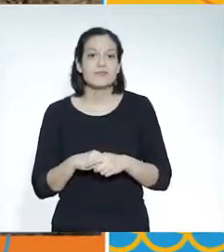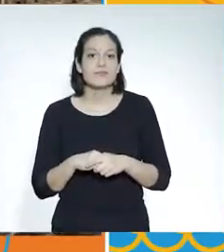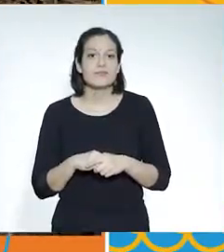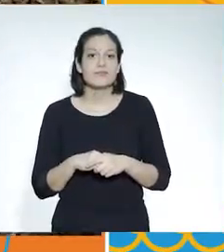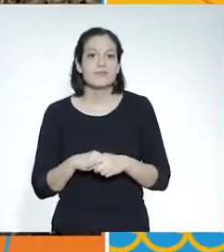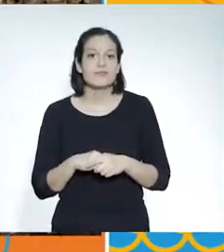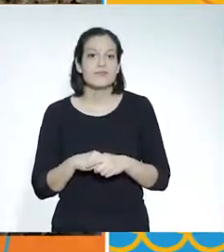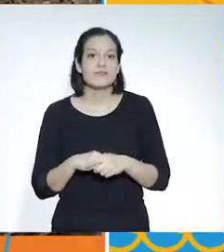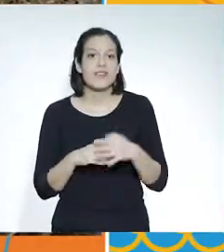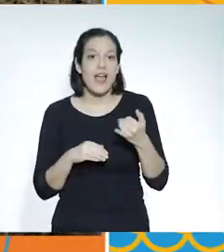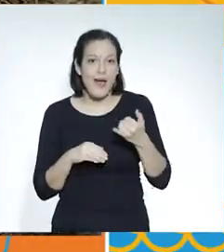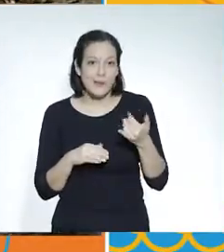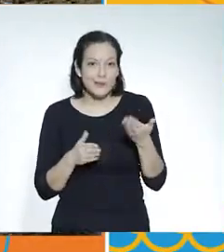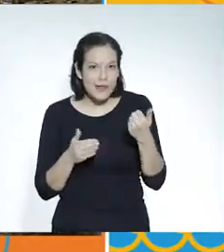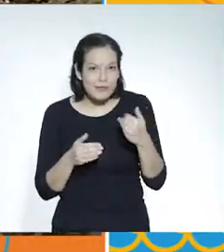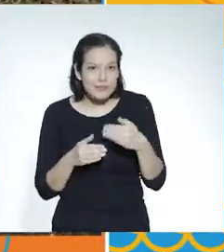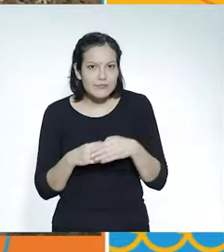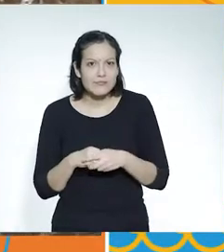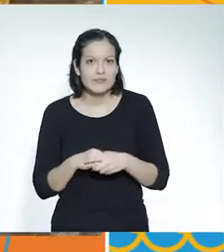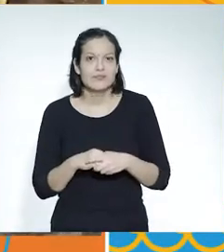tenemos. ¿Emi?